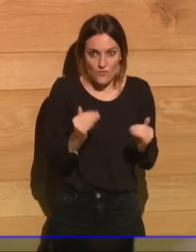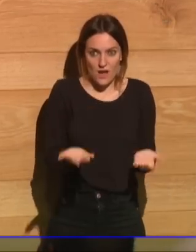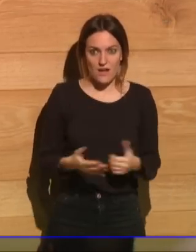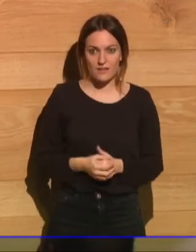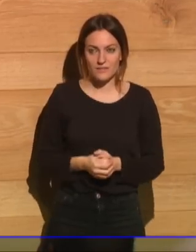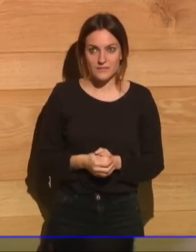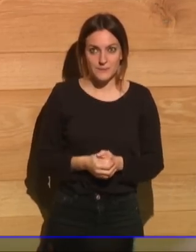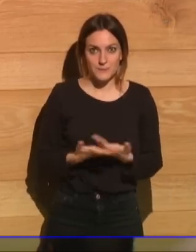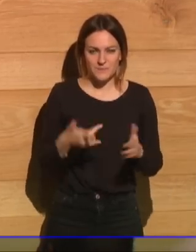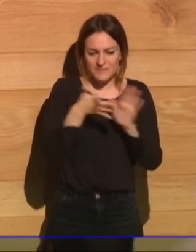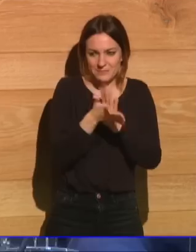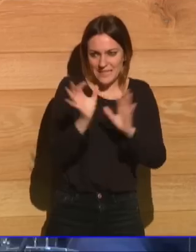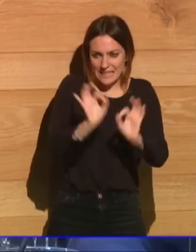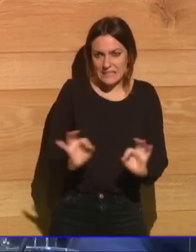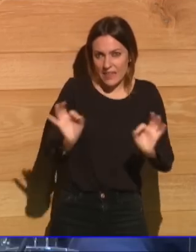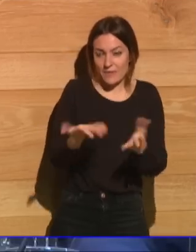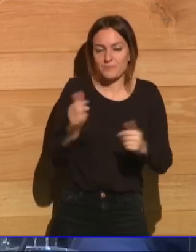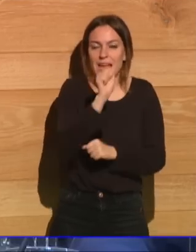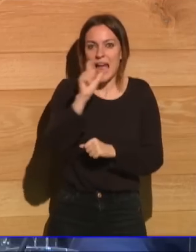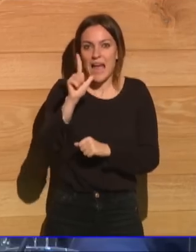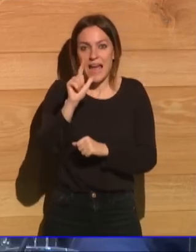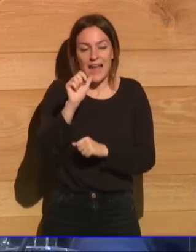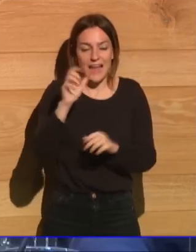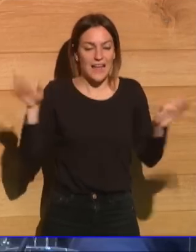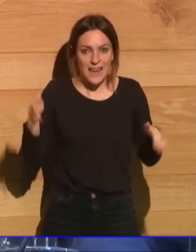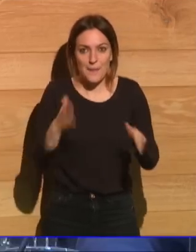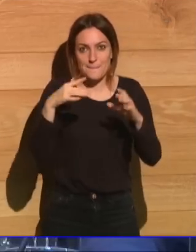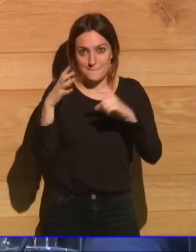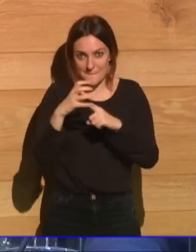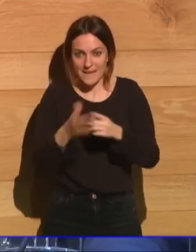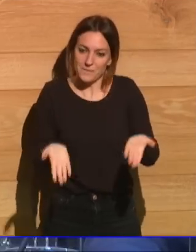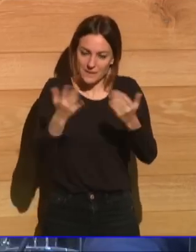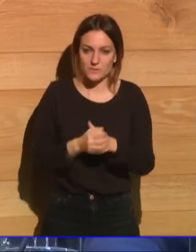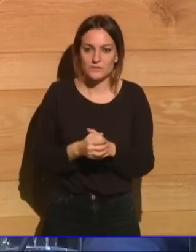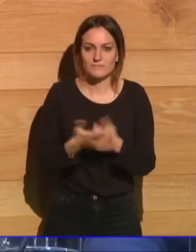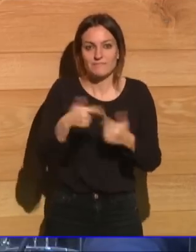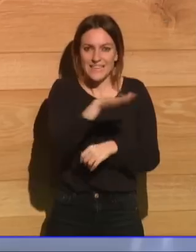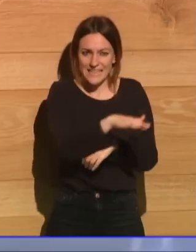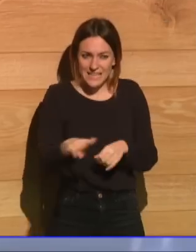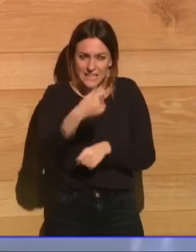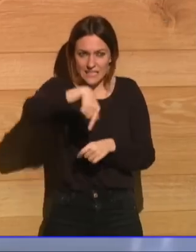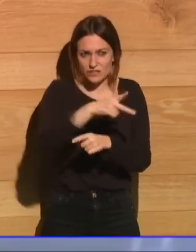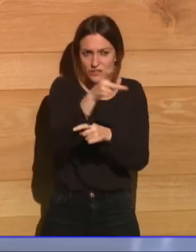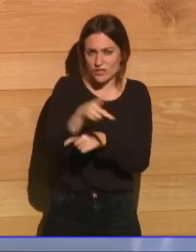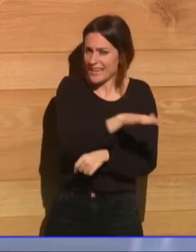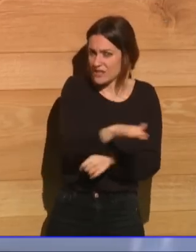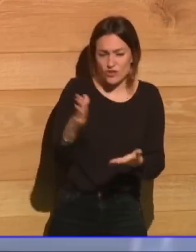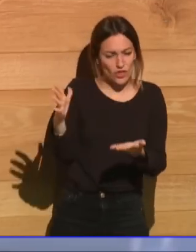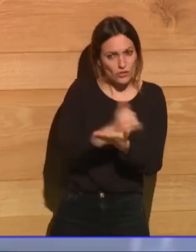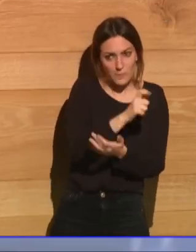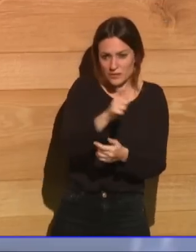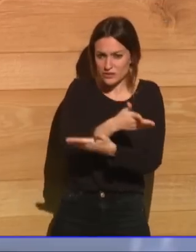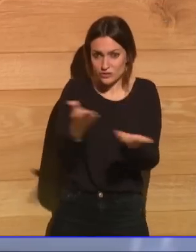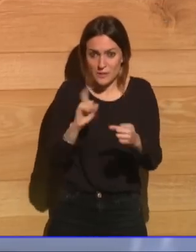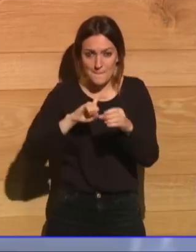jardín. Y no se explica nada, ¿verdad? Al parque, venga. Había muchísimos niños en ese set de rodaje. Todos eran niños, Juan. Todo